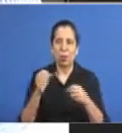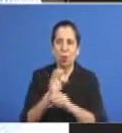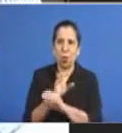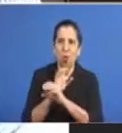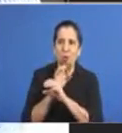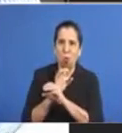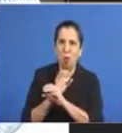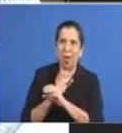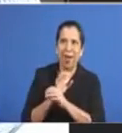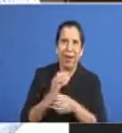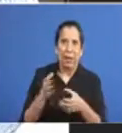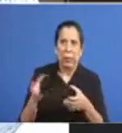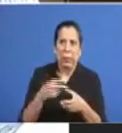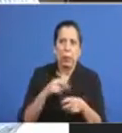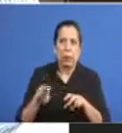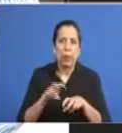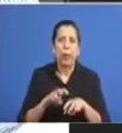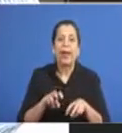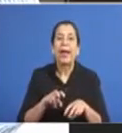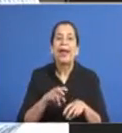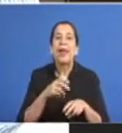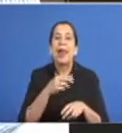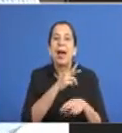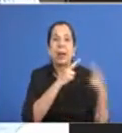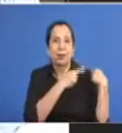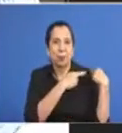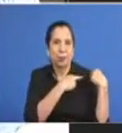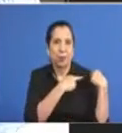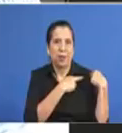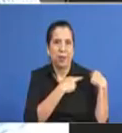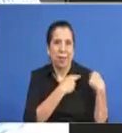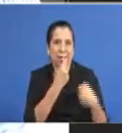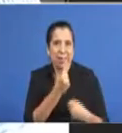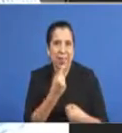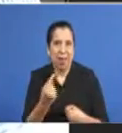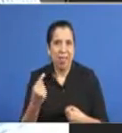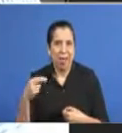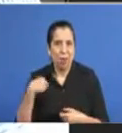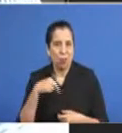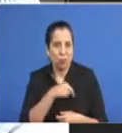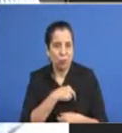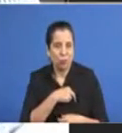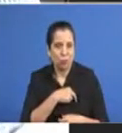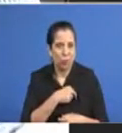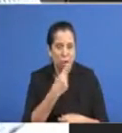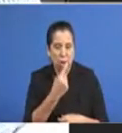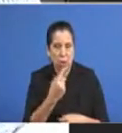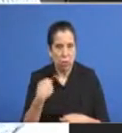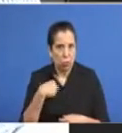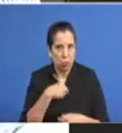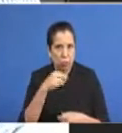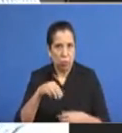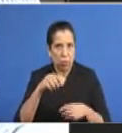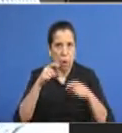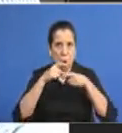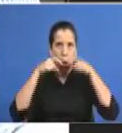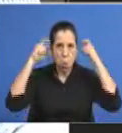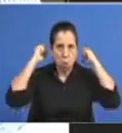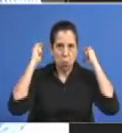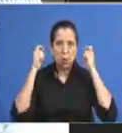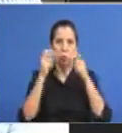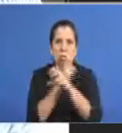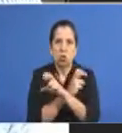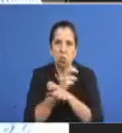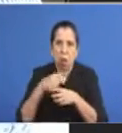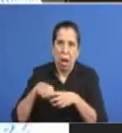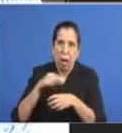la responsabilidad de los usuarios cuidarse ellos. Ellos son los que tienen que cargar su mascarilla, ellos son los que tienen que cargar su gel alcoholado, ellos son los